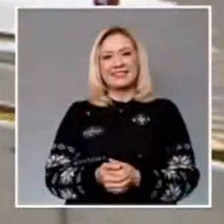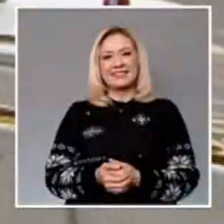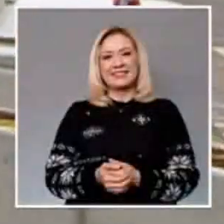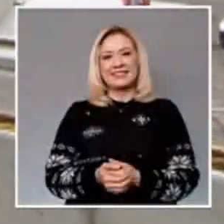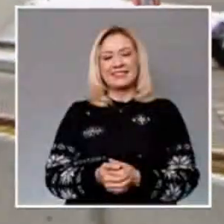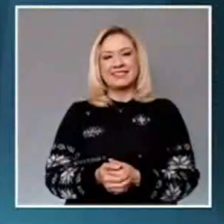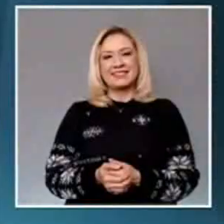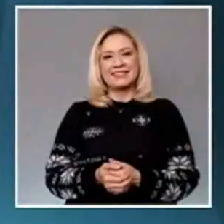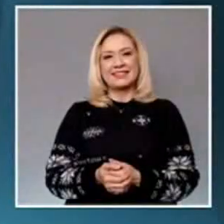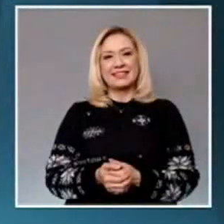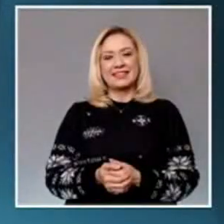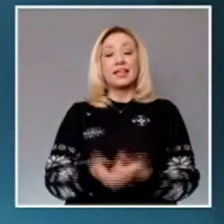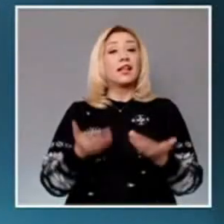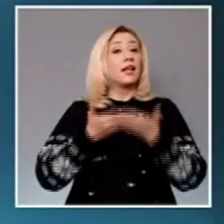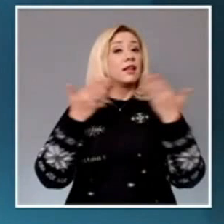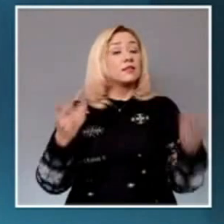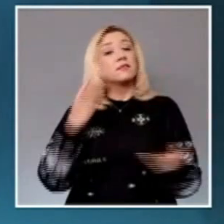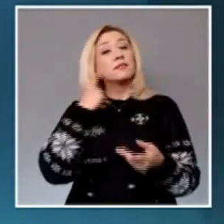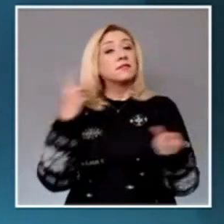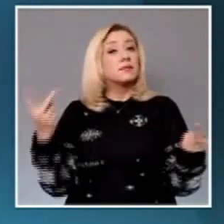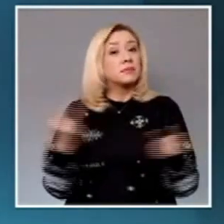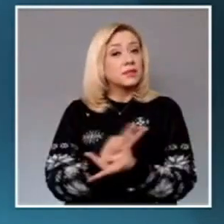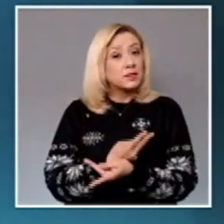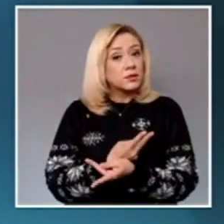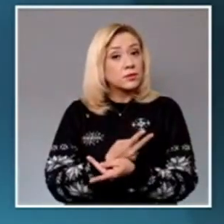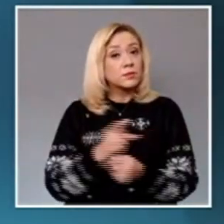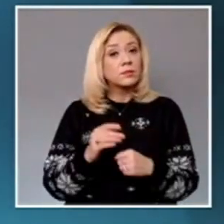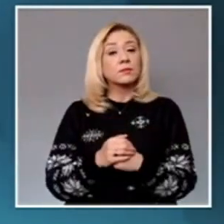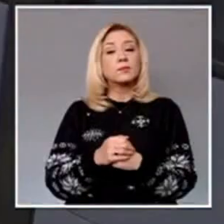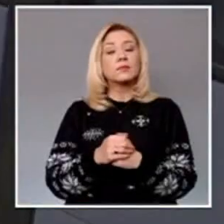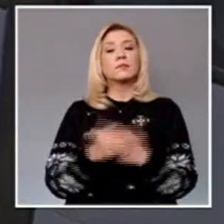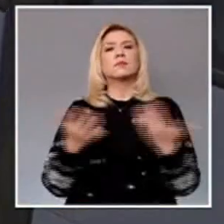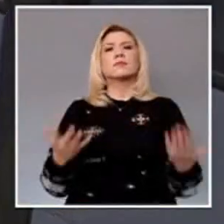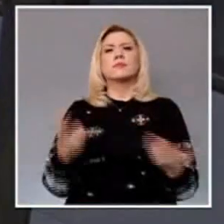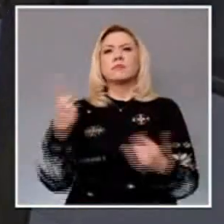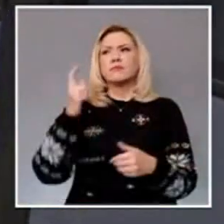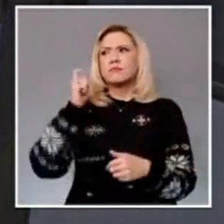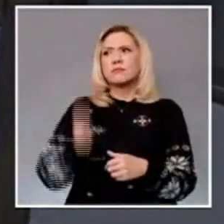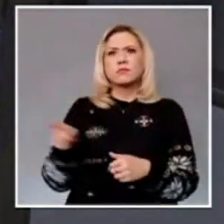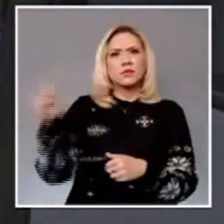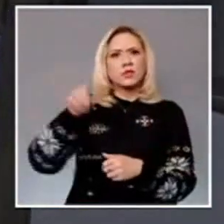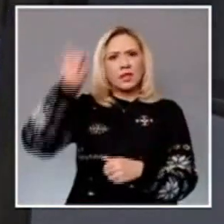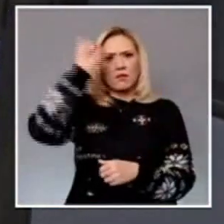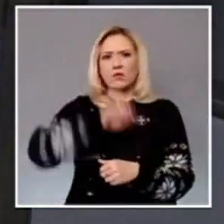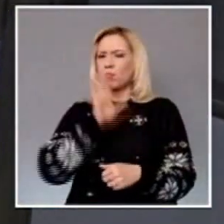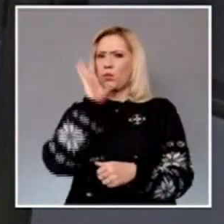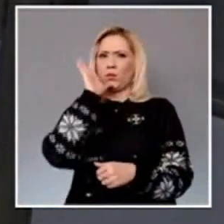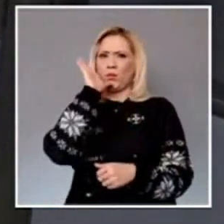Al regresar, patrones no pueden desconocer acuerdos de conciliación.